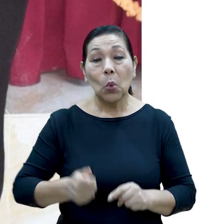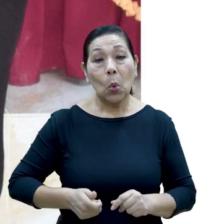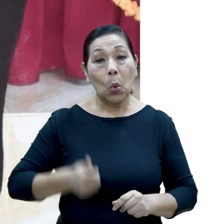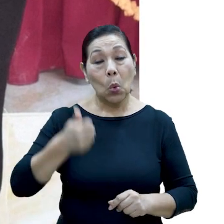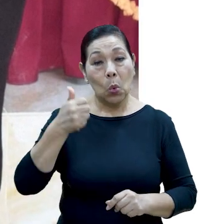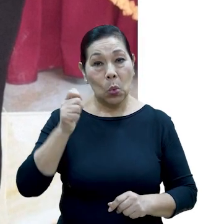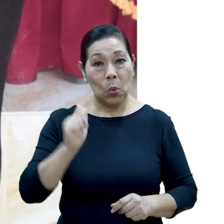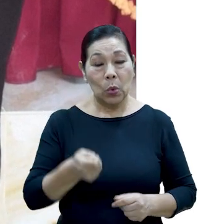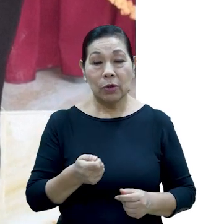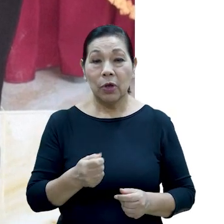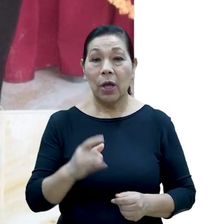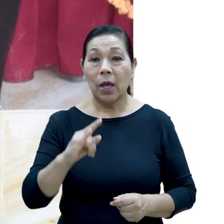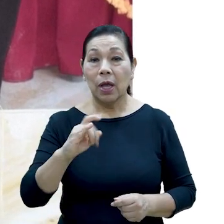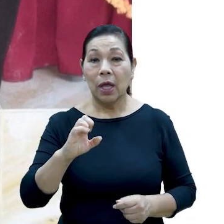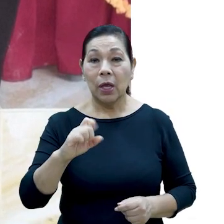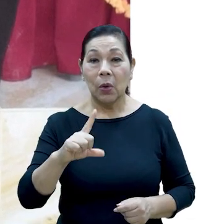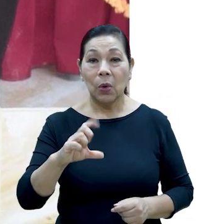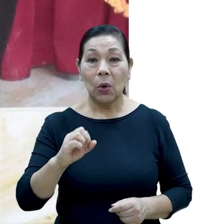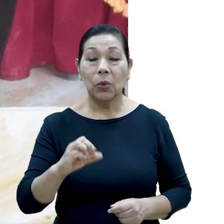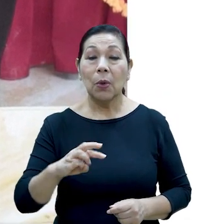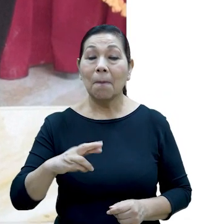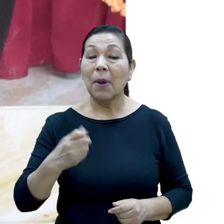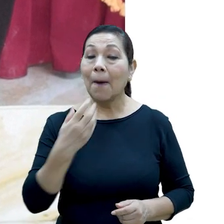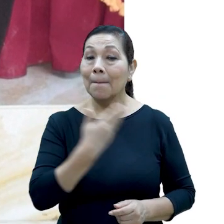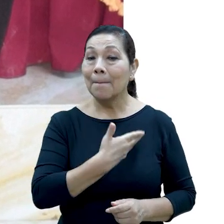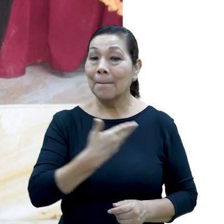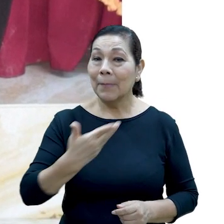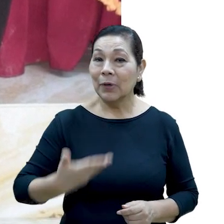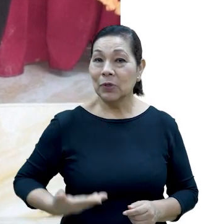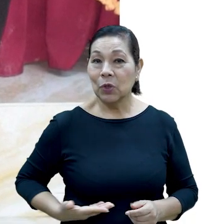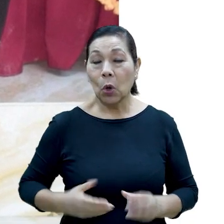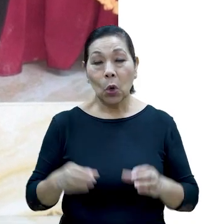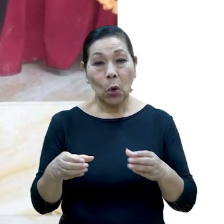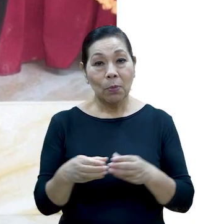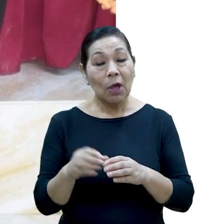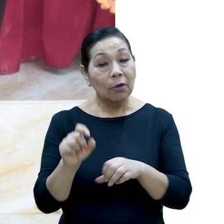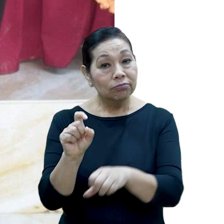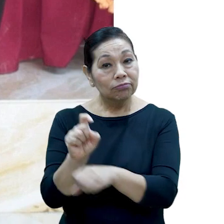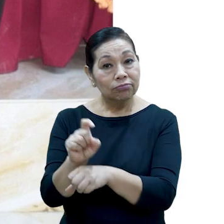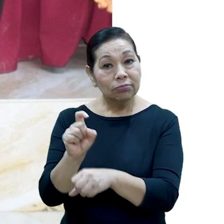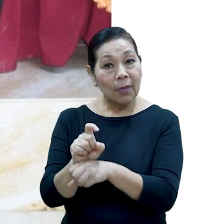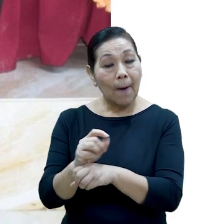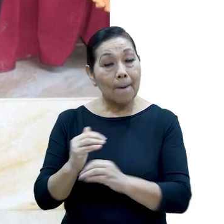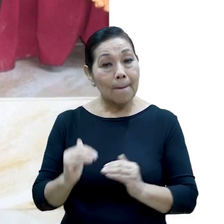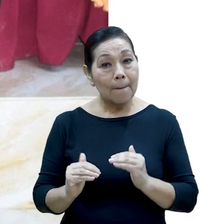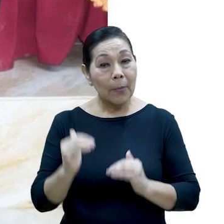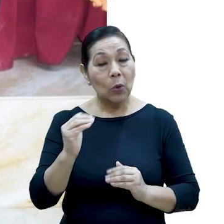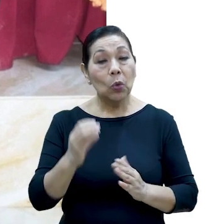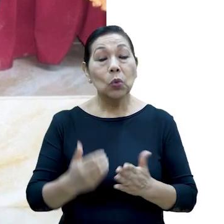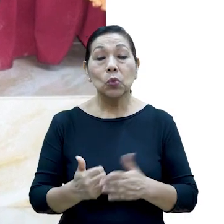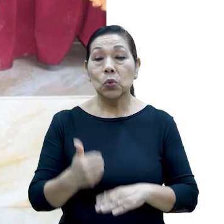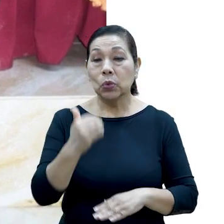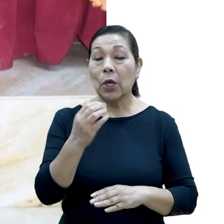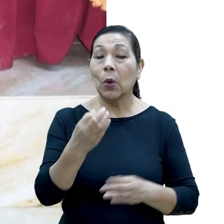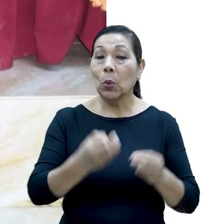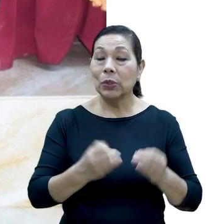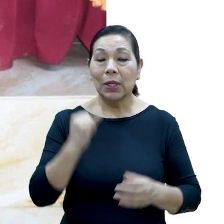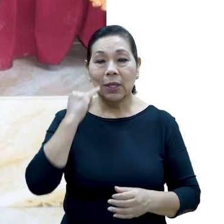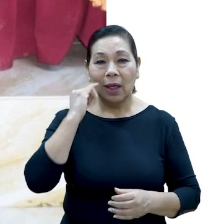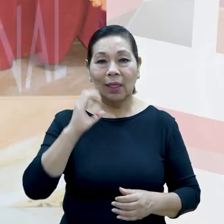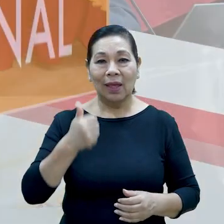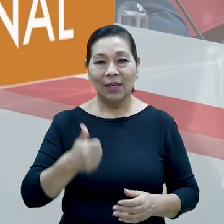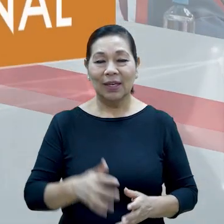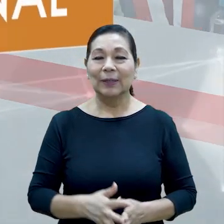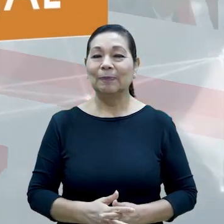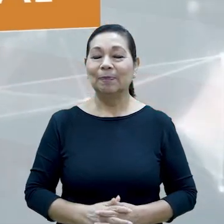por el juez superior titular Eulogio Cáceres Monzón, presidente de la Comisión de Capacitación de Magistrados de la Corte Superior de Justicia de